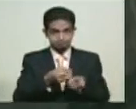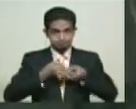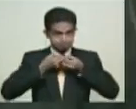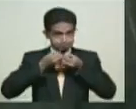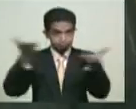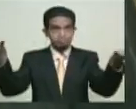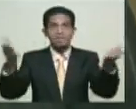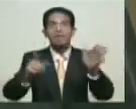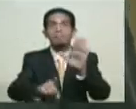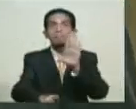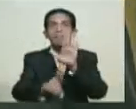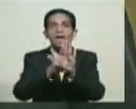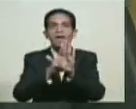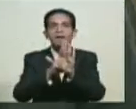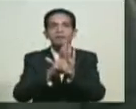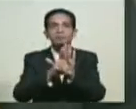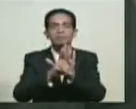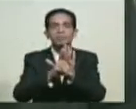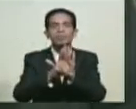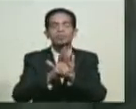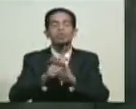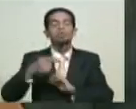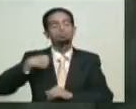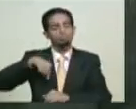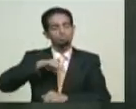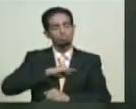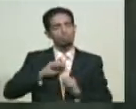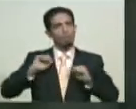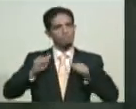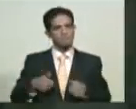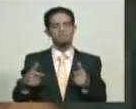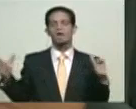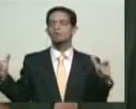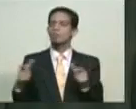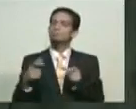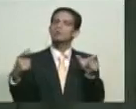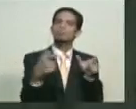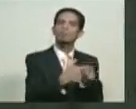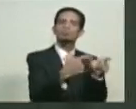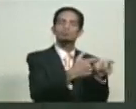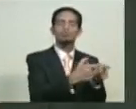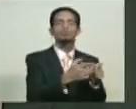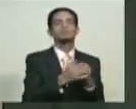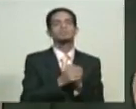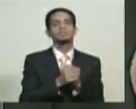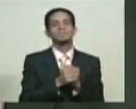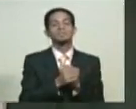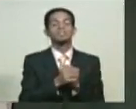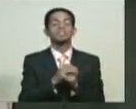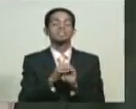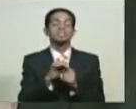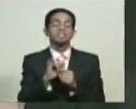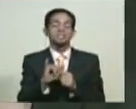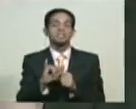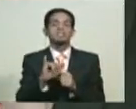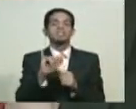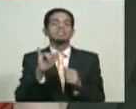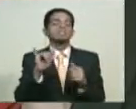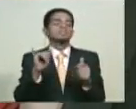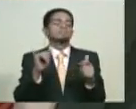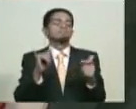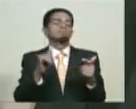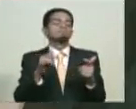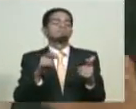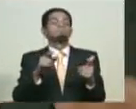con distintos sectores comerciales, empresariales, económicos y por supuesto también el sector público, y particularmente hemos de